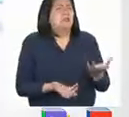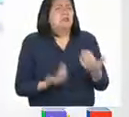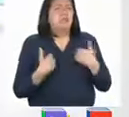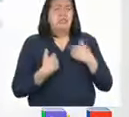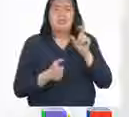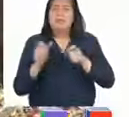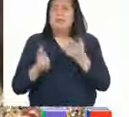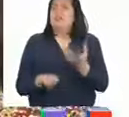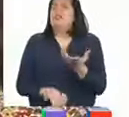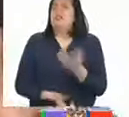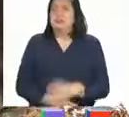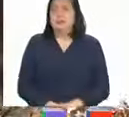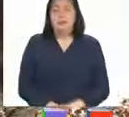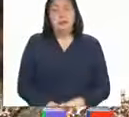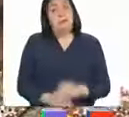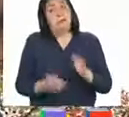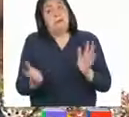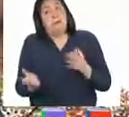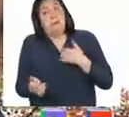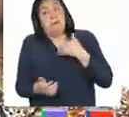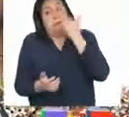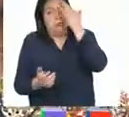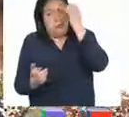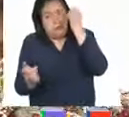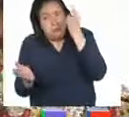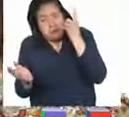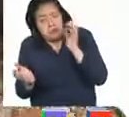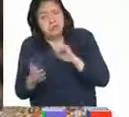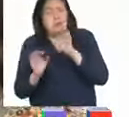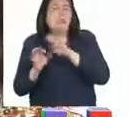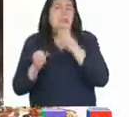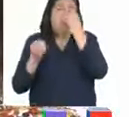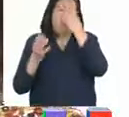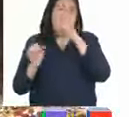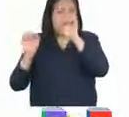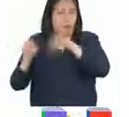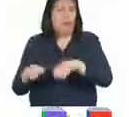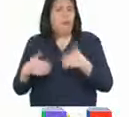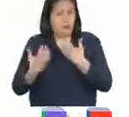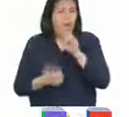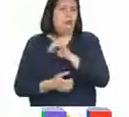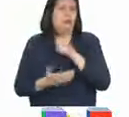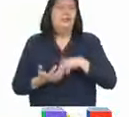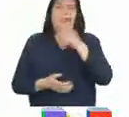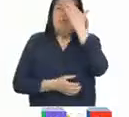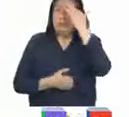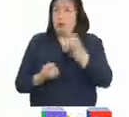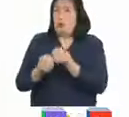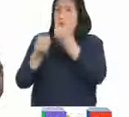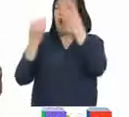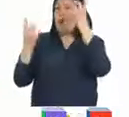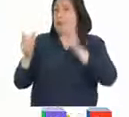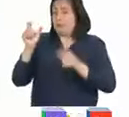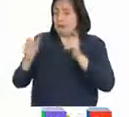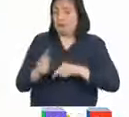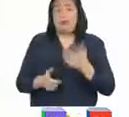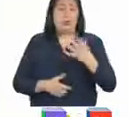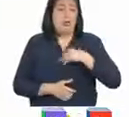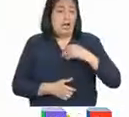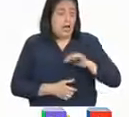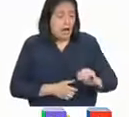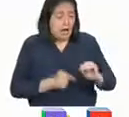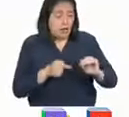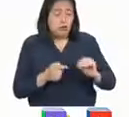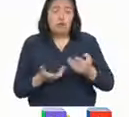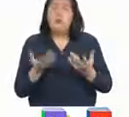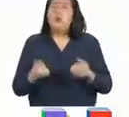la población? Pues según tengo entendido, profesor, es información muy útil. Saber cuántas personas son de cierta edad y